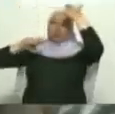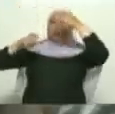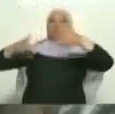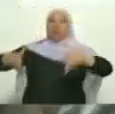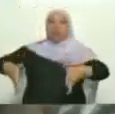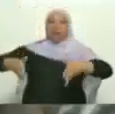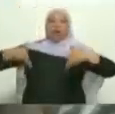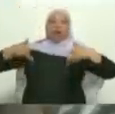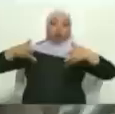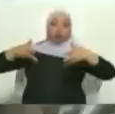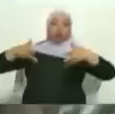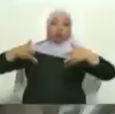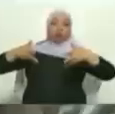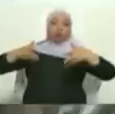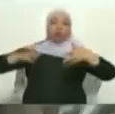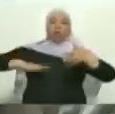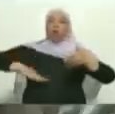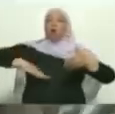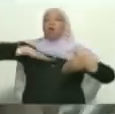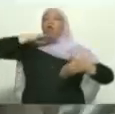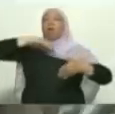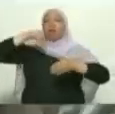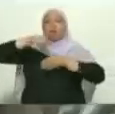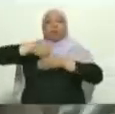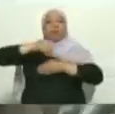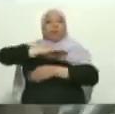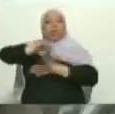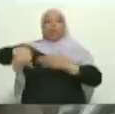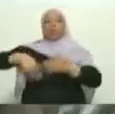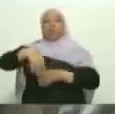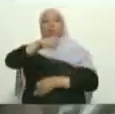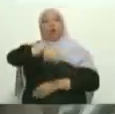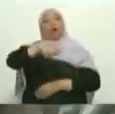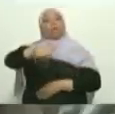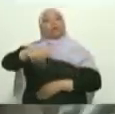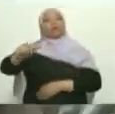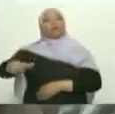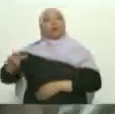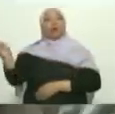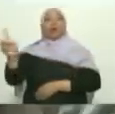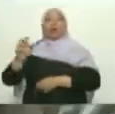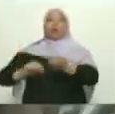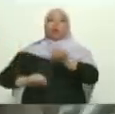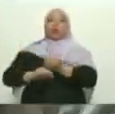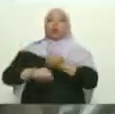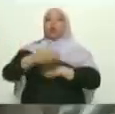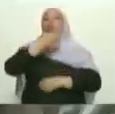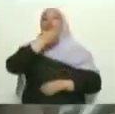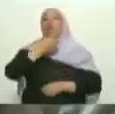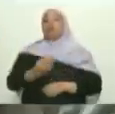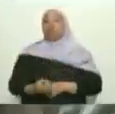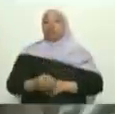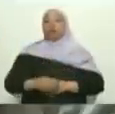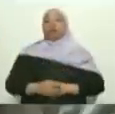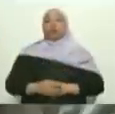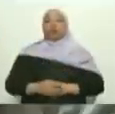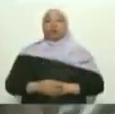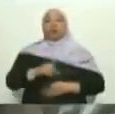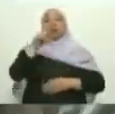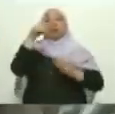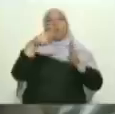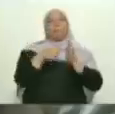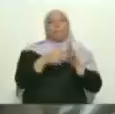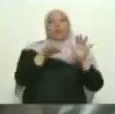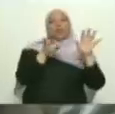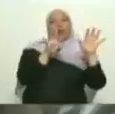electoral masivo del comandante Hugo Chávez, ocurrida en diciembre del año de